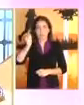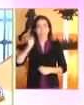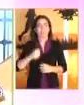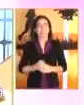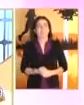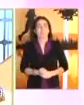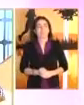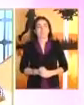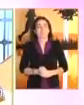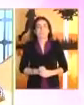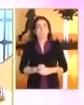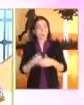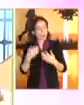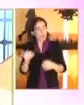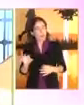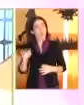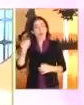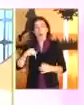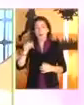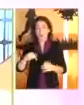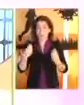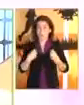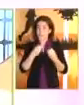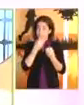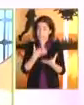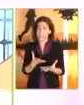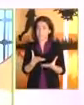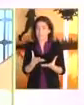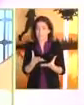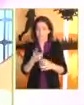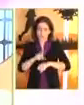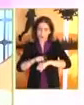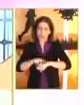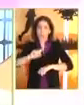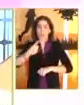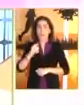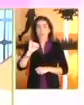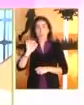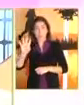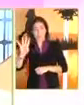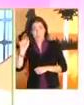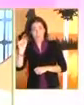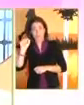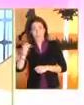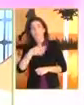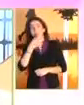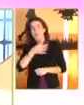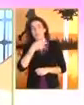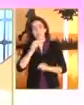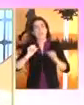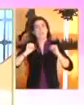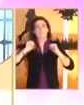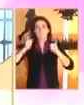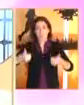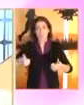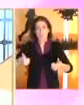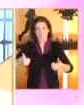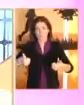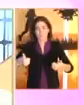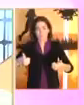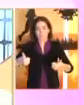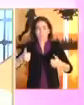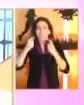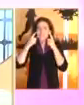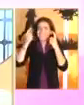Castañoterapia. Lo sabía. Tendremos hoy aquí en A Vivir Bien. Bueno, la 1:04 de la tarde y es el momento de comenzar